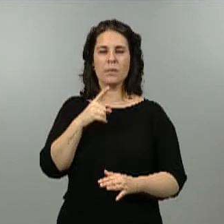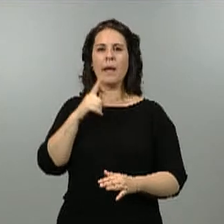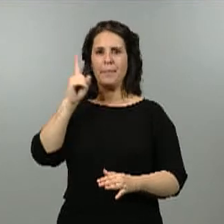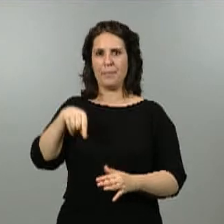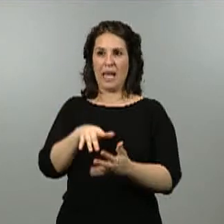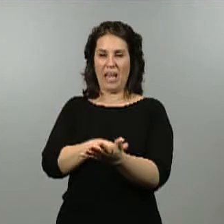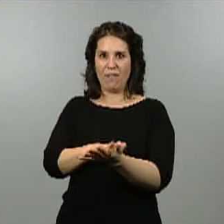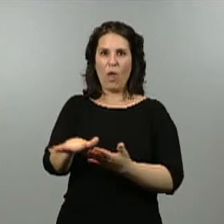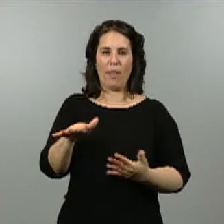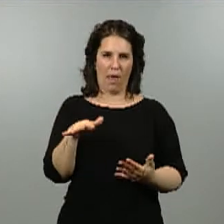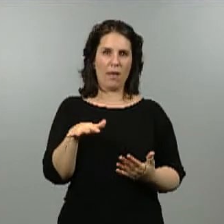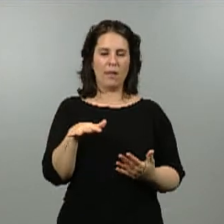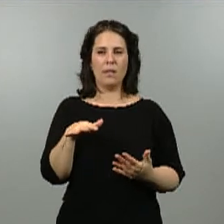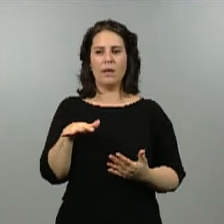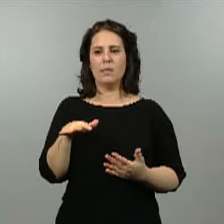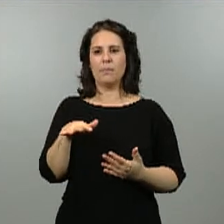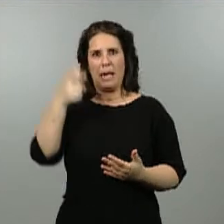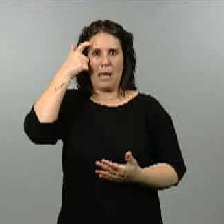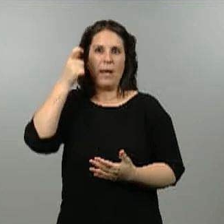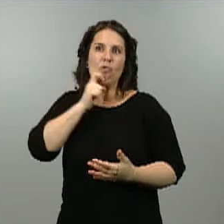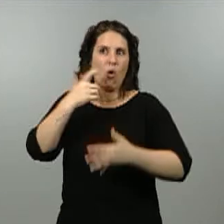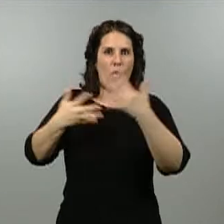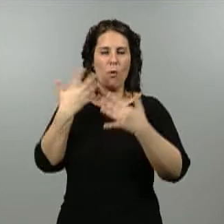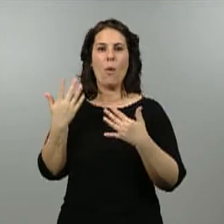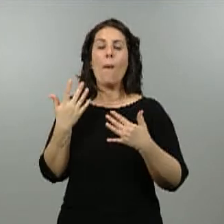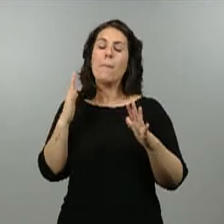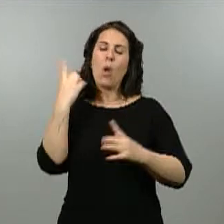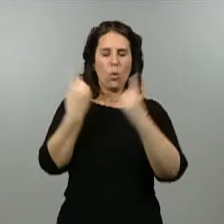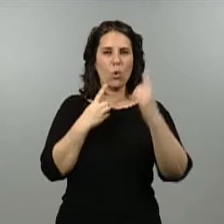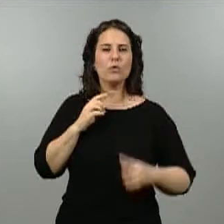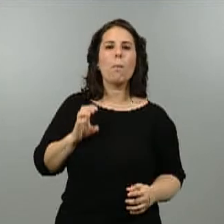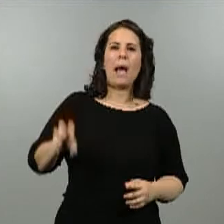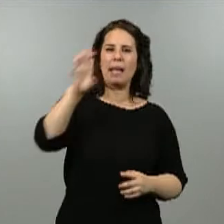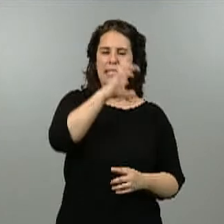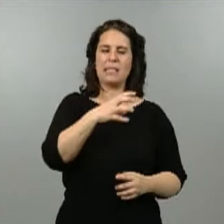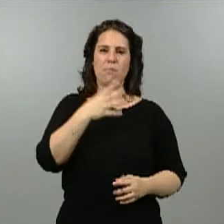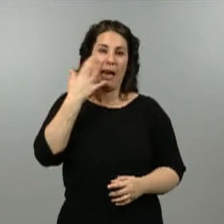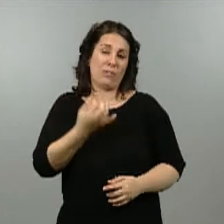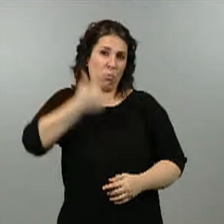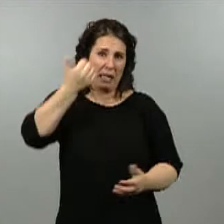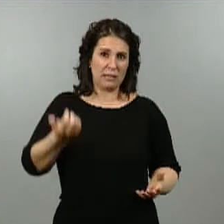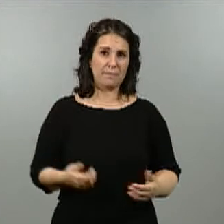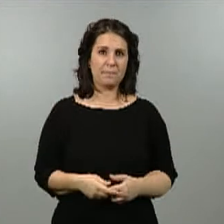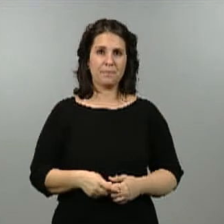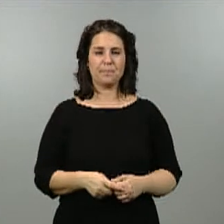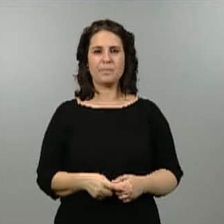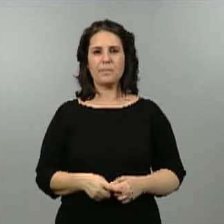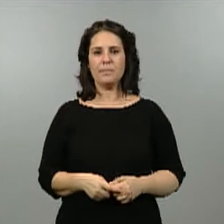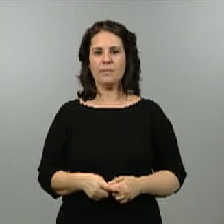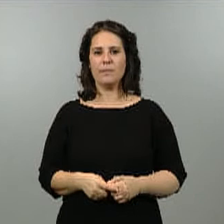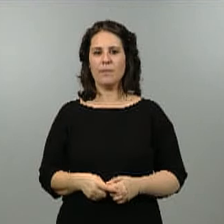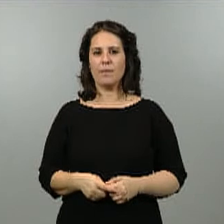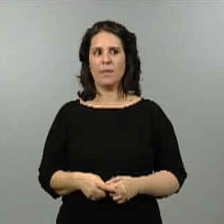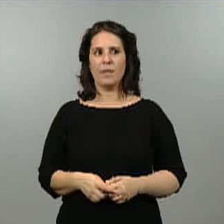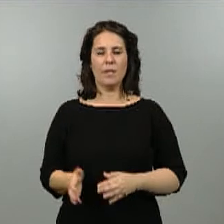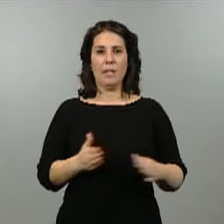cifras, pero sea como sea, tenemos países que probablemente significan mayor riesgo. A nivel global, en